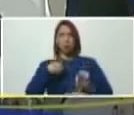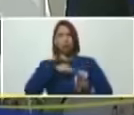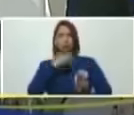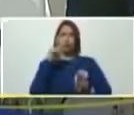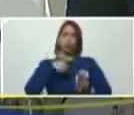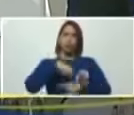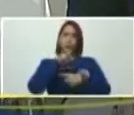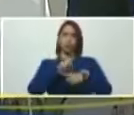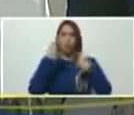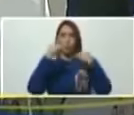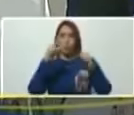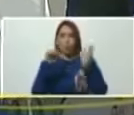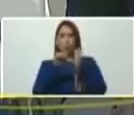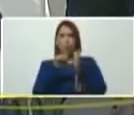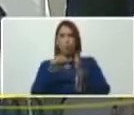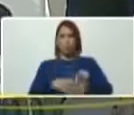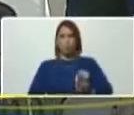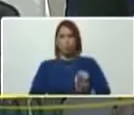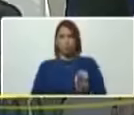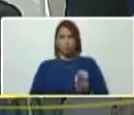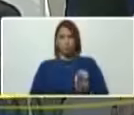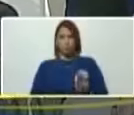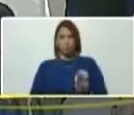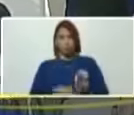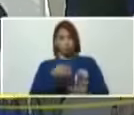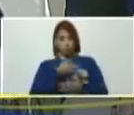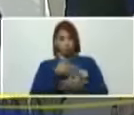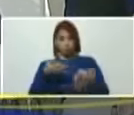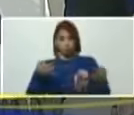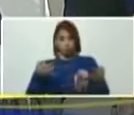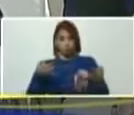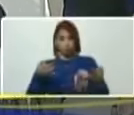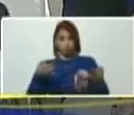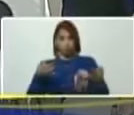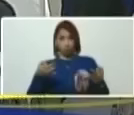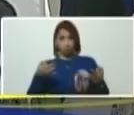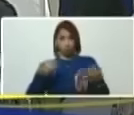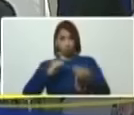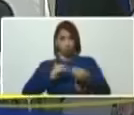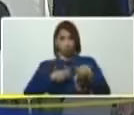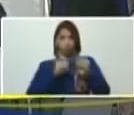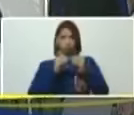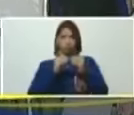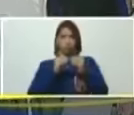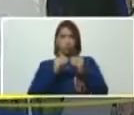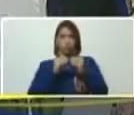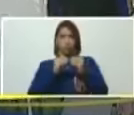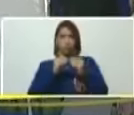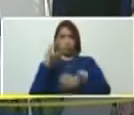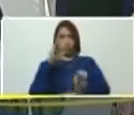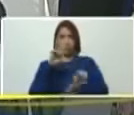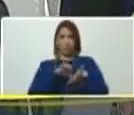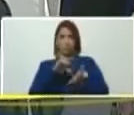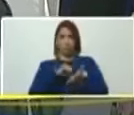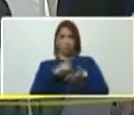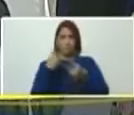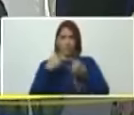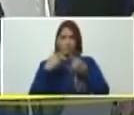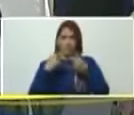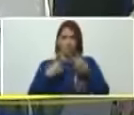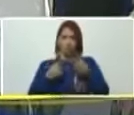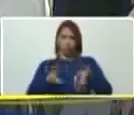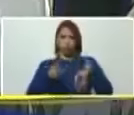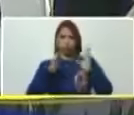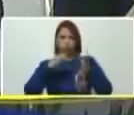fase donde fue todo un éxito y recuperamos en Caracas varios